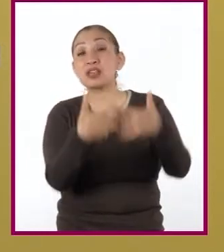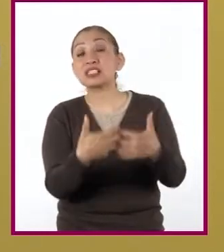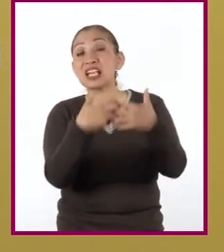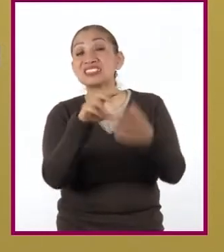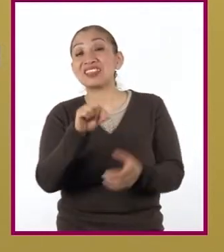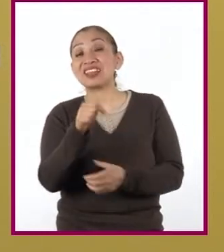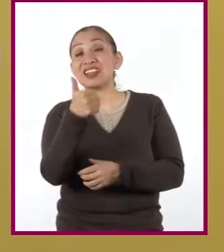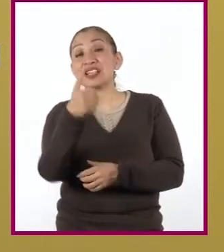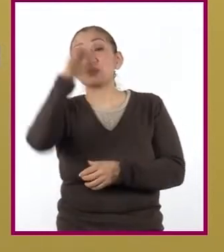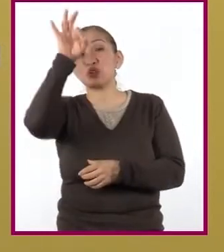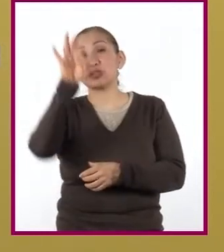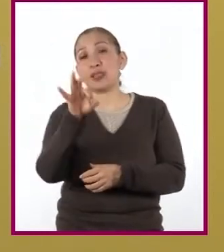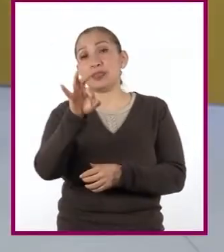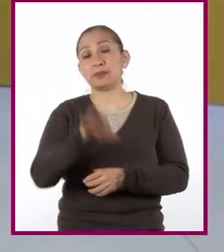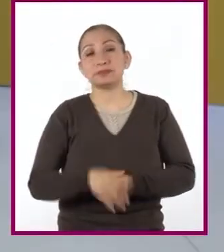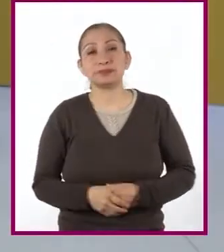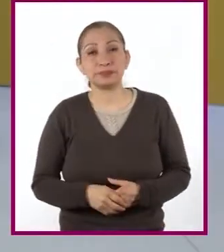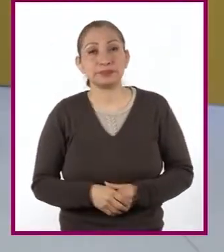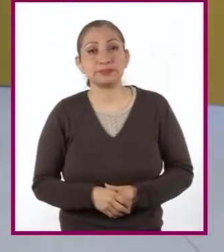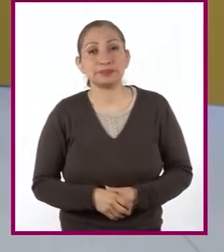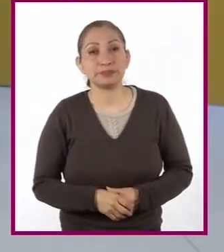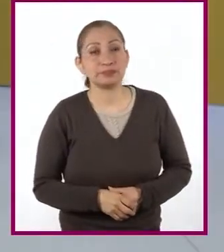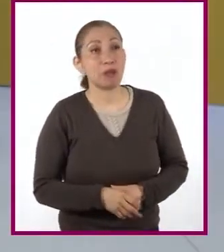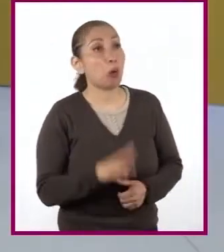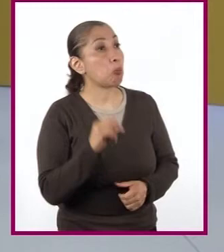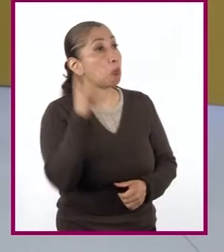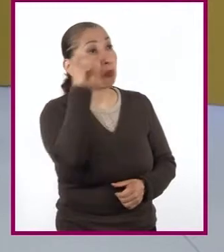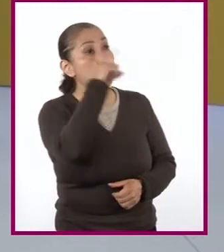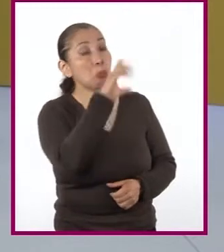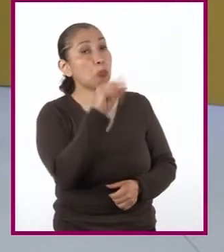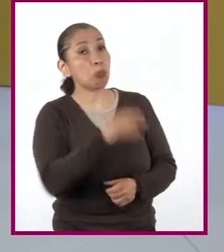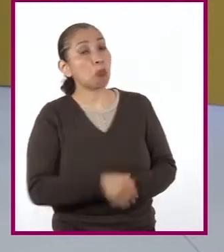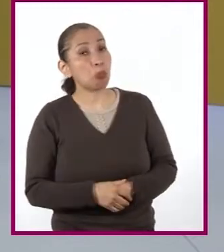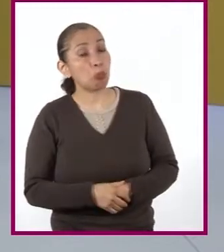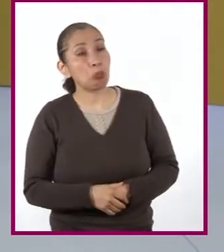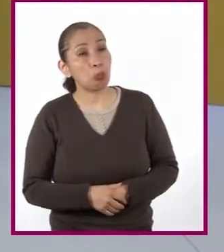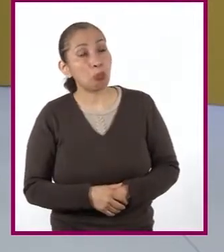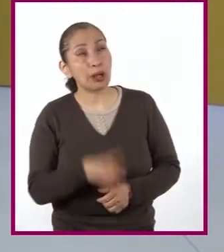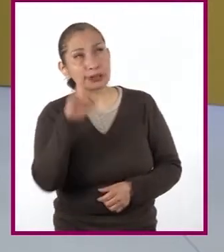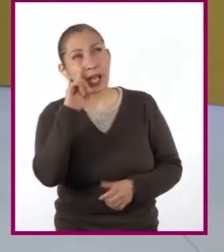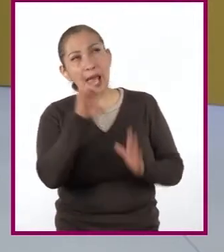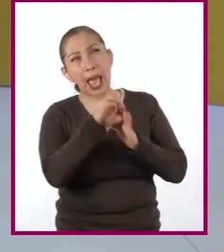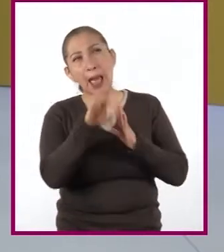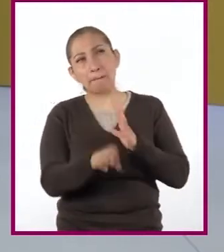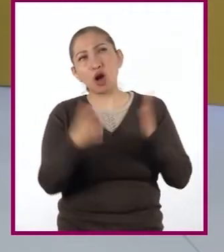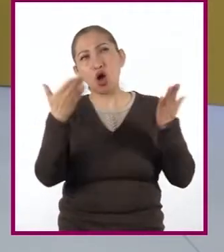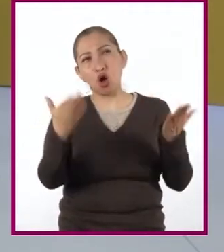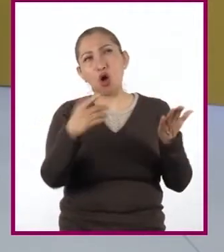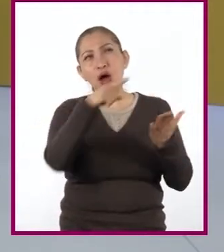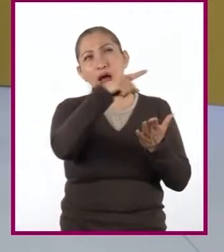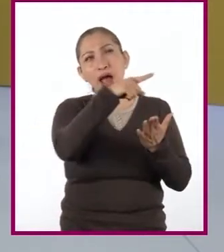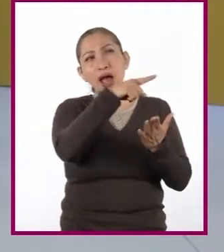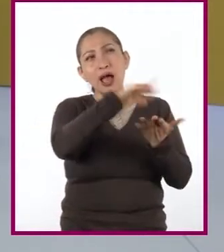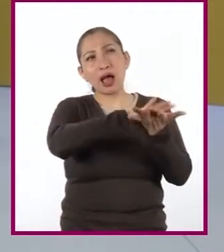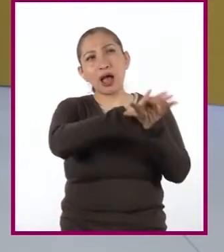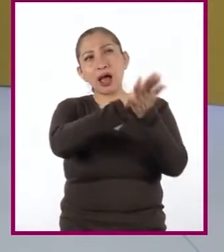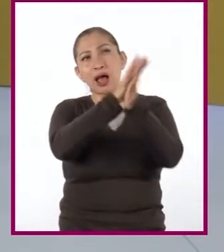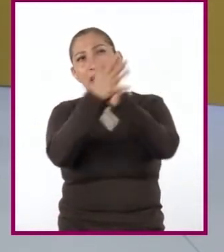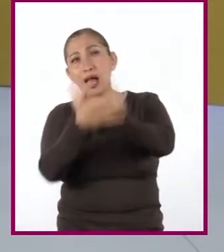del 76%. No fue tan difícil, maestro. Si en este ejemplo se transformó en